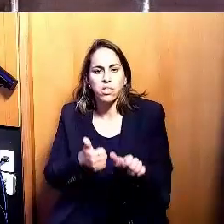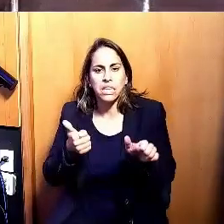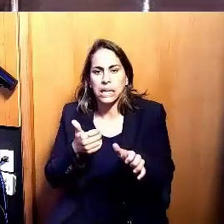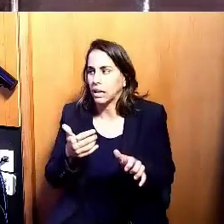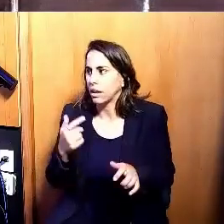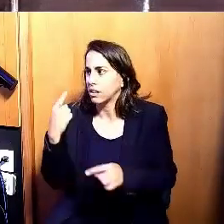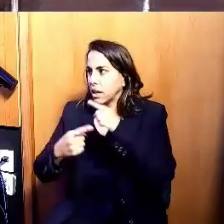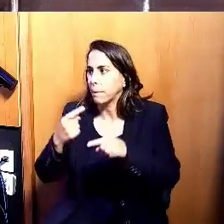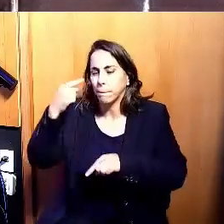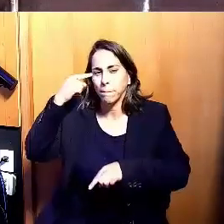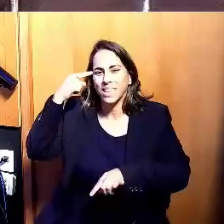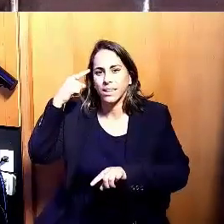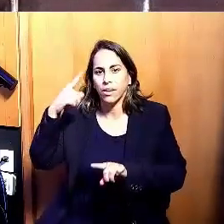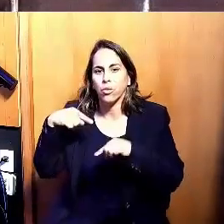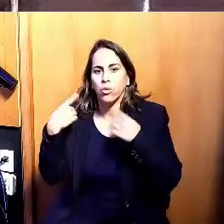Sí.